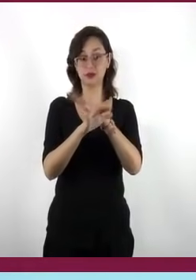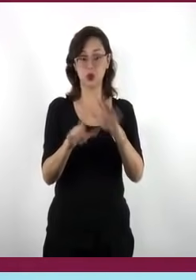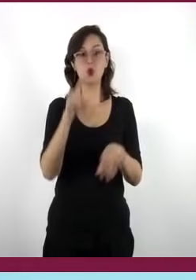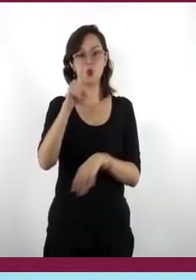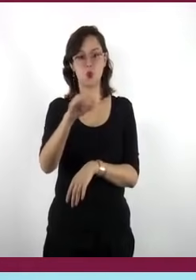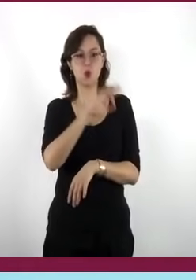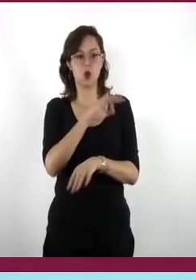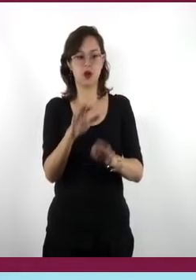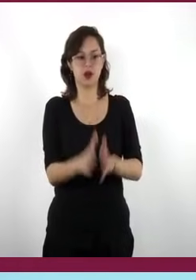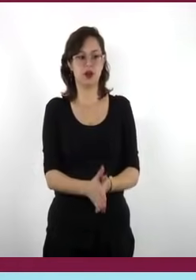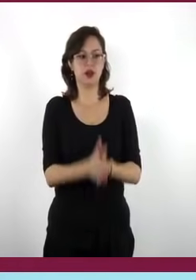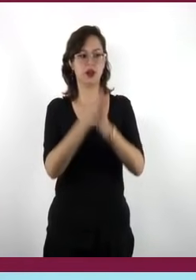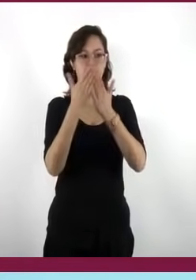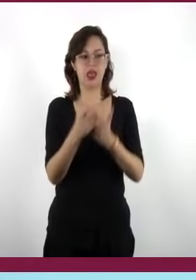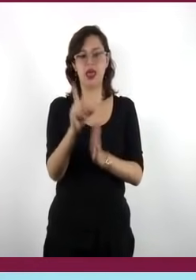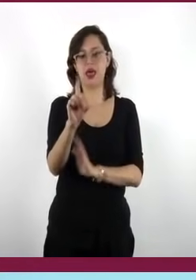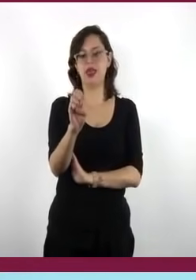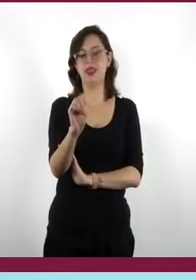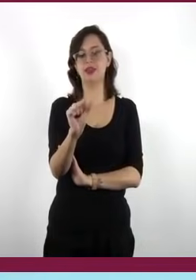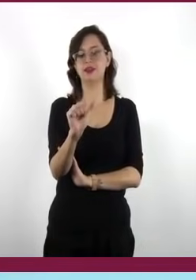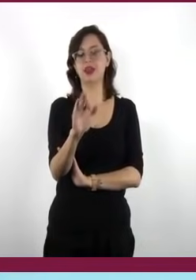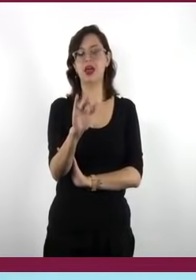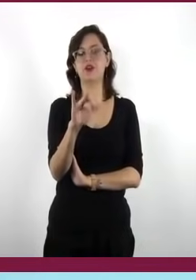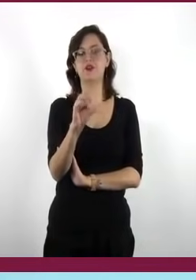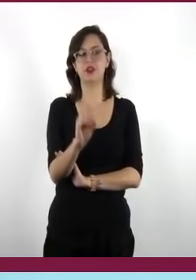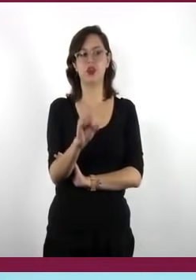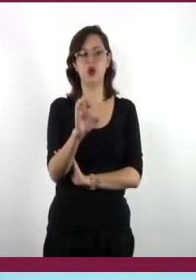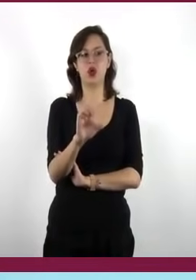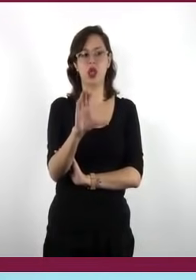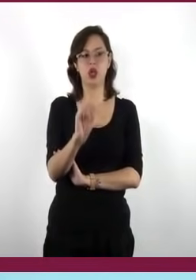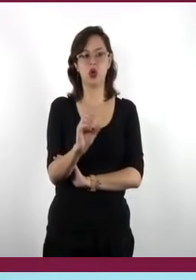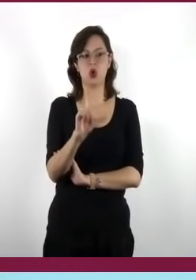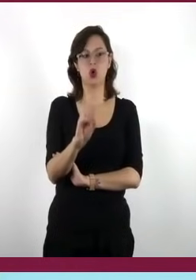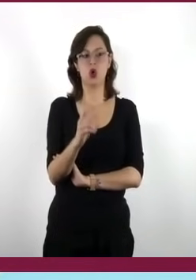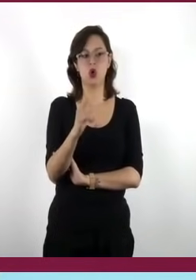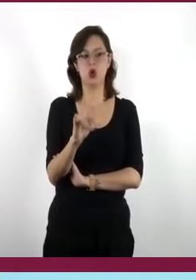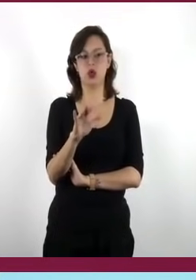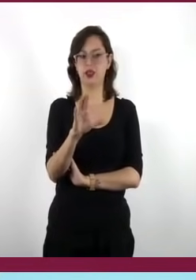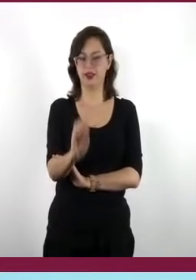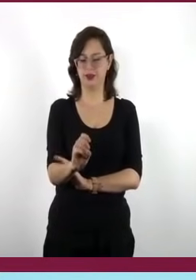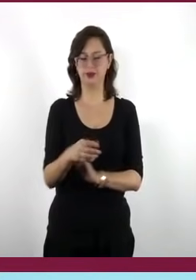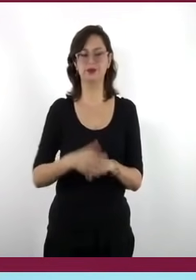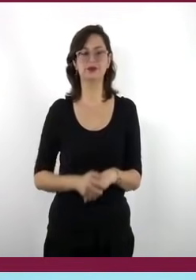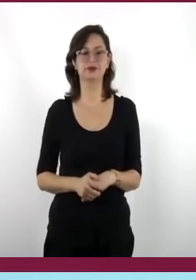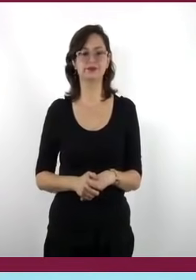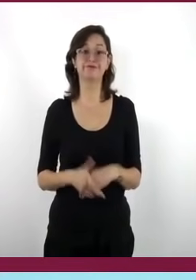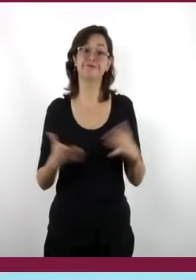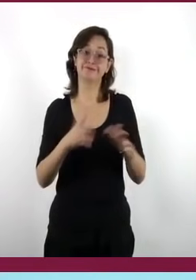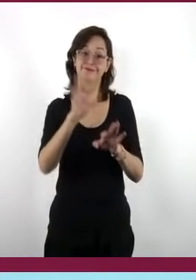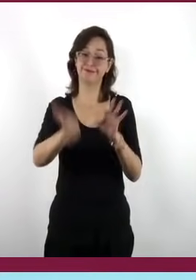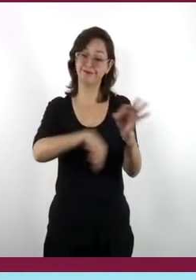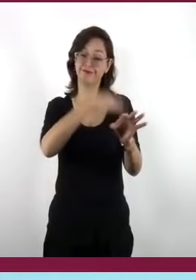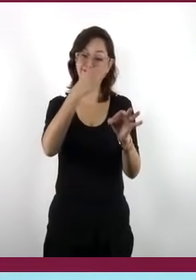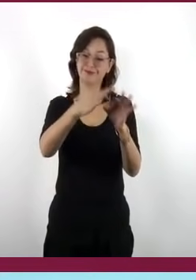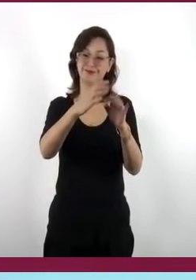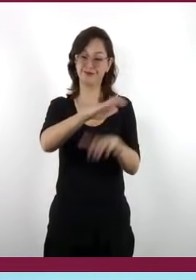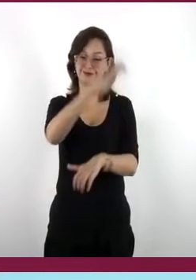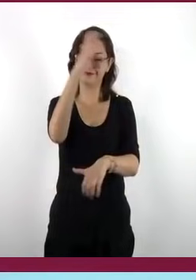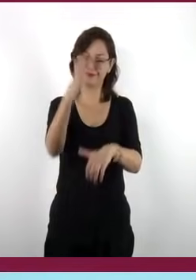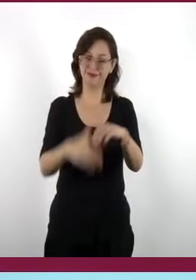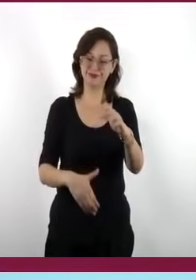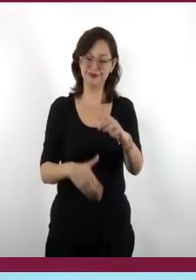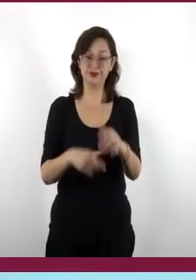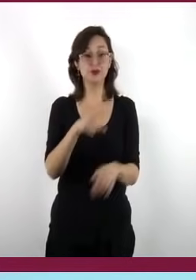lean el libro Desafío Ecológico de la colección Libros del Rincón. Hemos llegado al final de esta sesión,